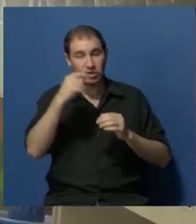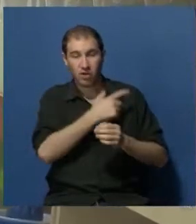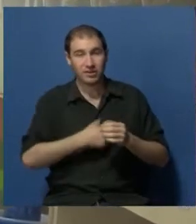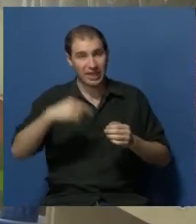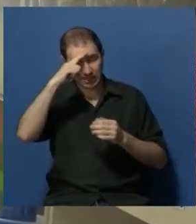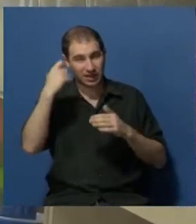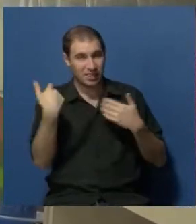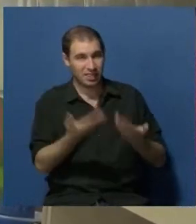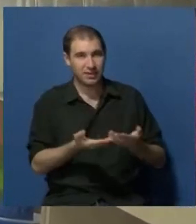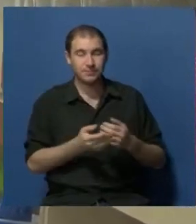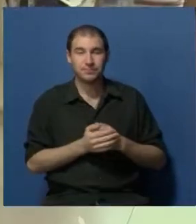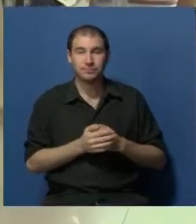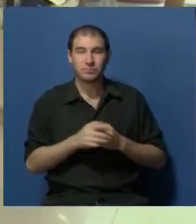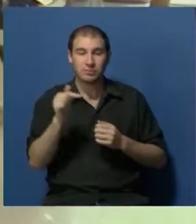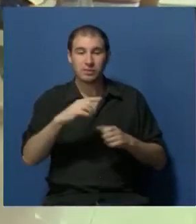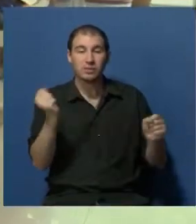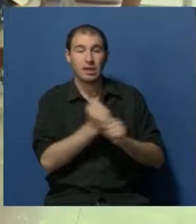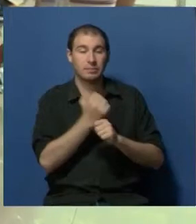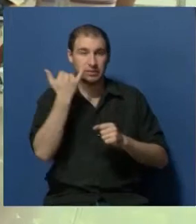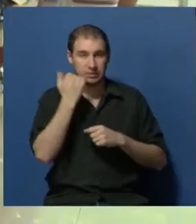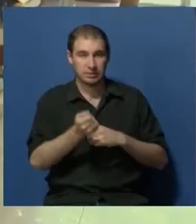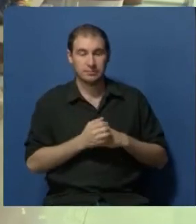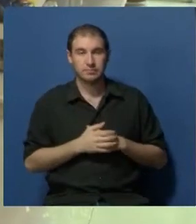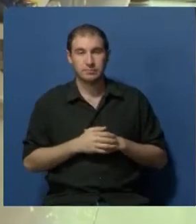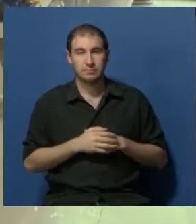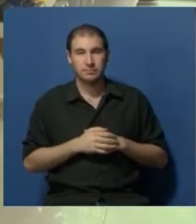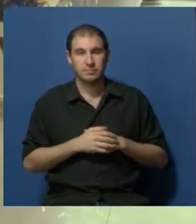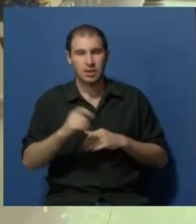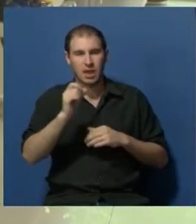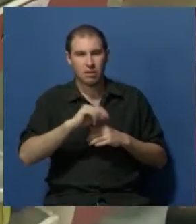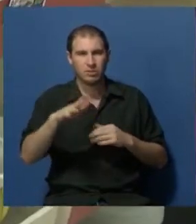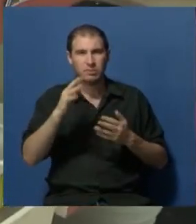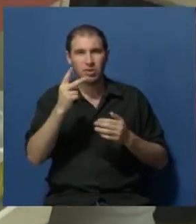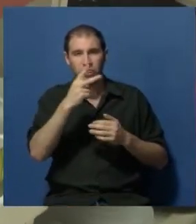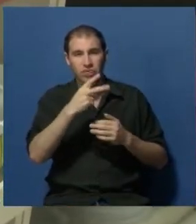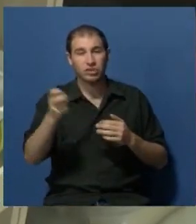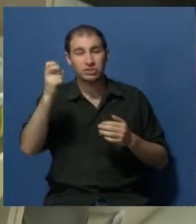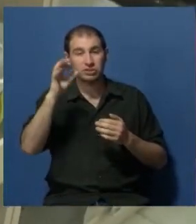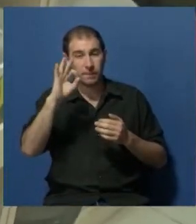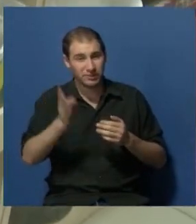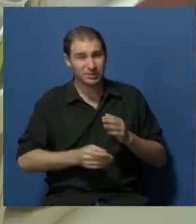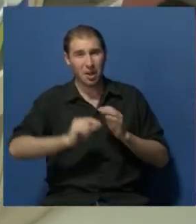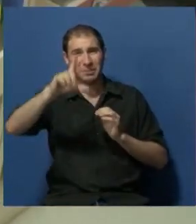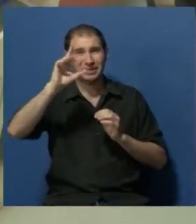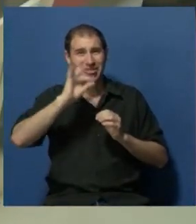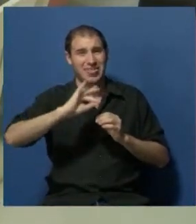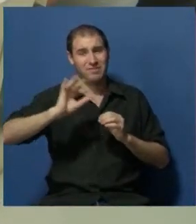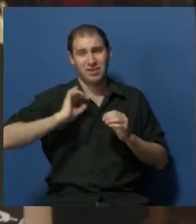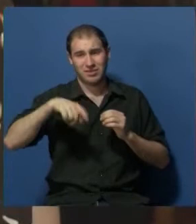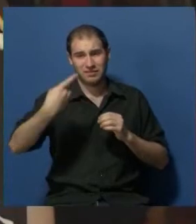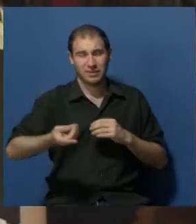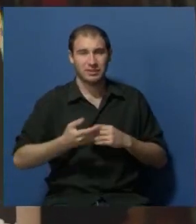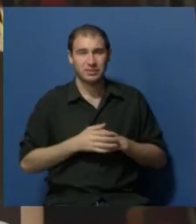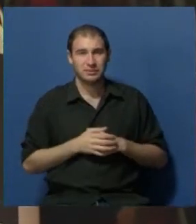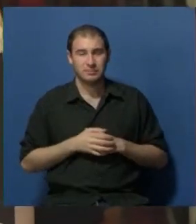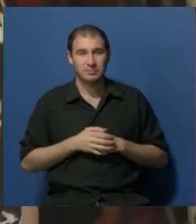Gobierno Nacional y que ya está aprobado, se aumenta casi 200% el endeudamiento del año que viene.